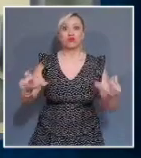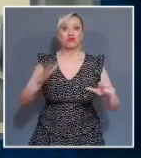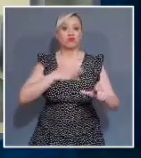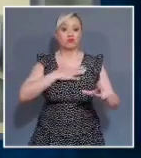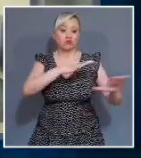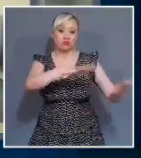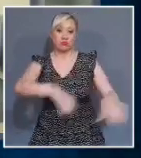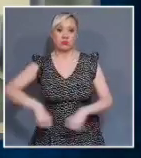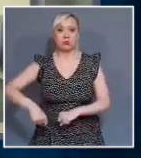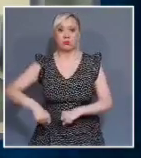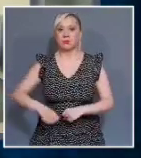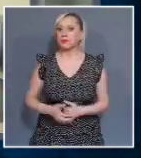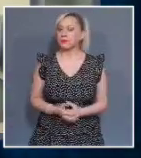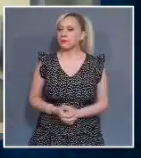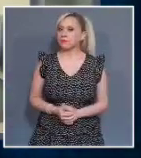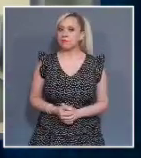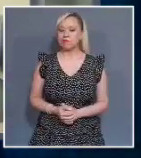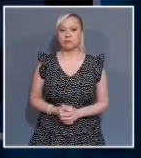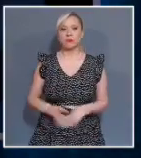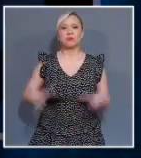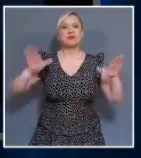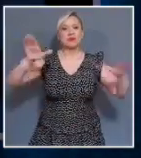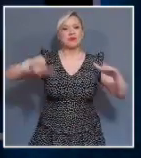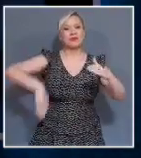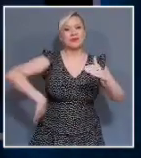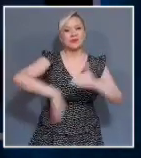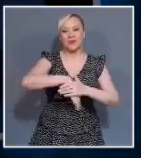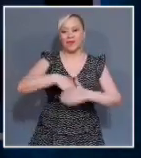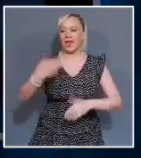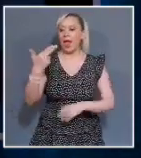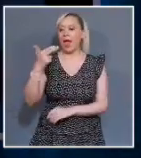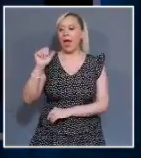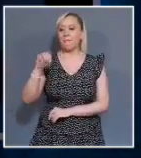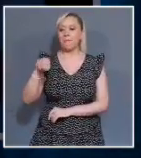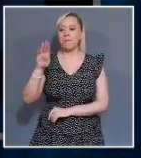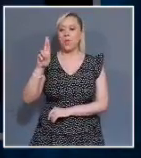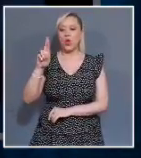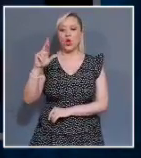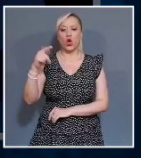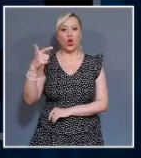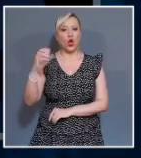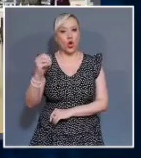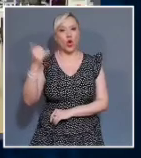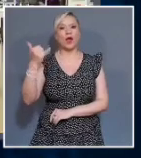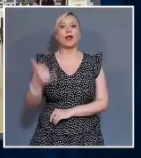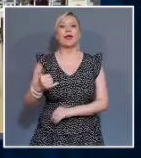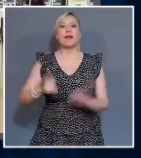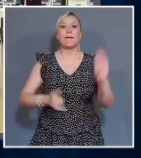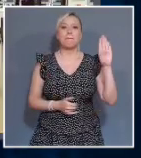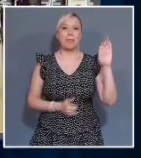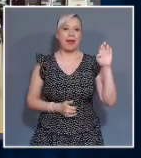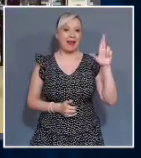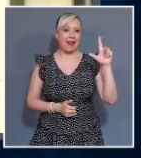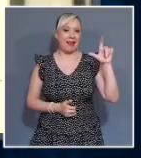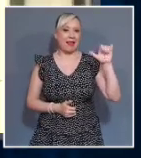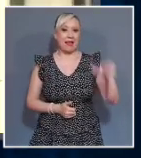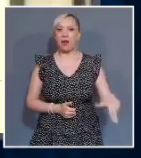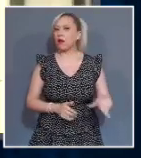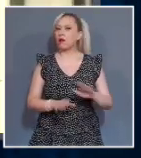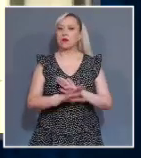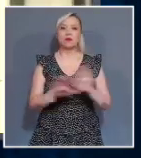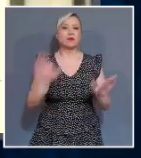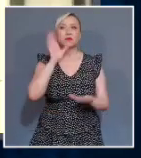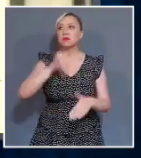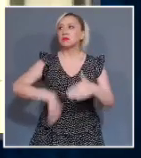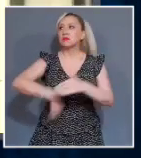Los aeropuertos de Hamburgo y Berlín cancelaron todos sus vuelos ante las huelgas convocadas por parte del sindicato del sector público, Verdi.